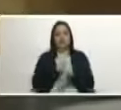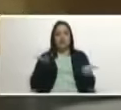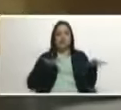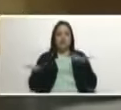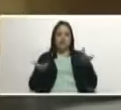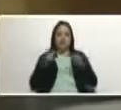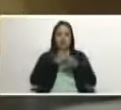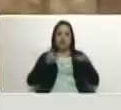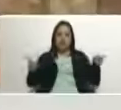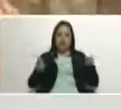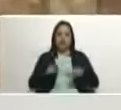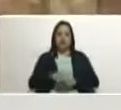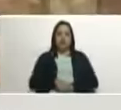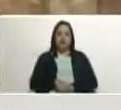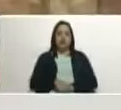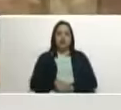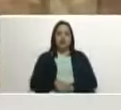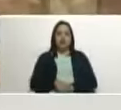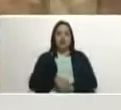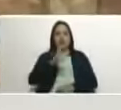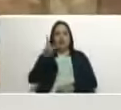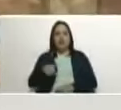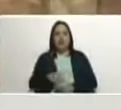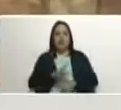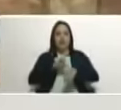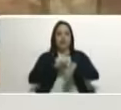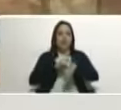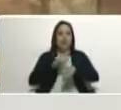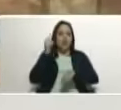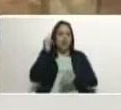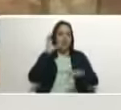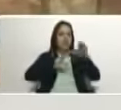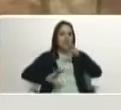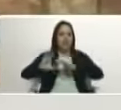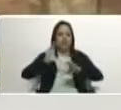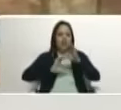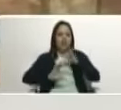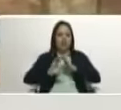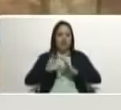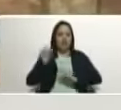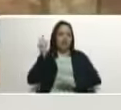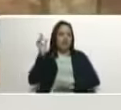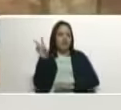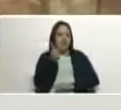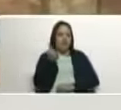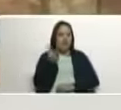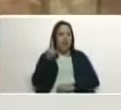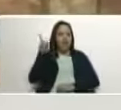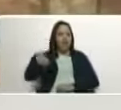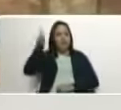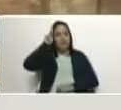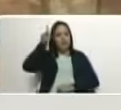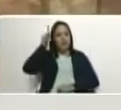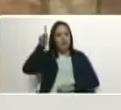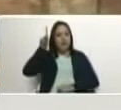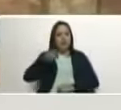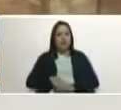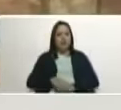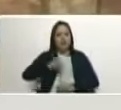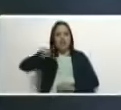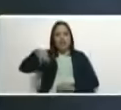la doctora científica venezolana y profesora Gabriela